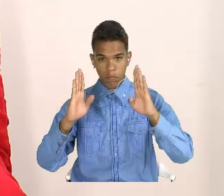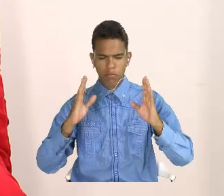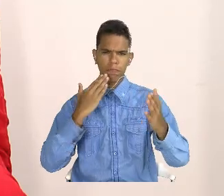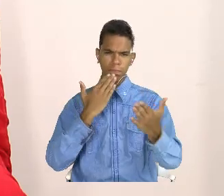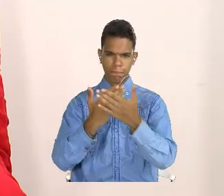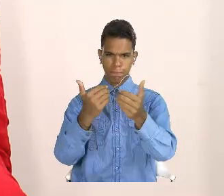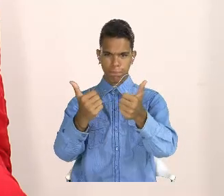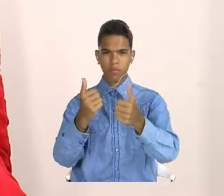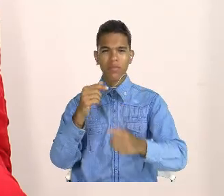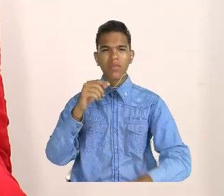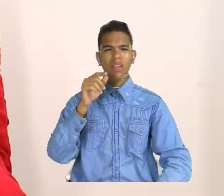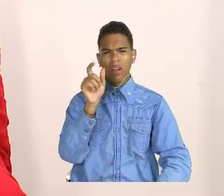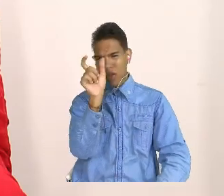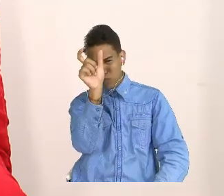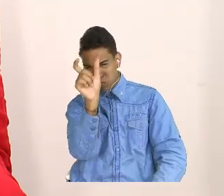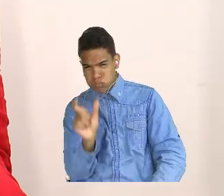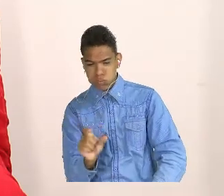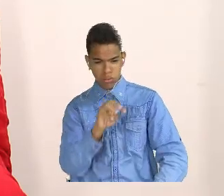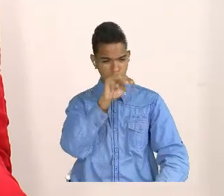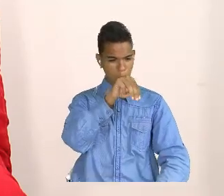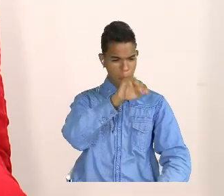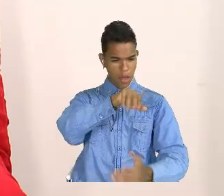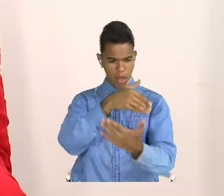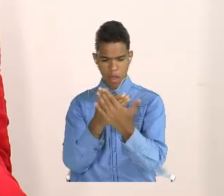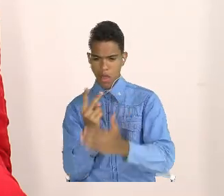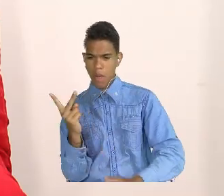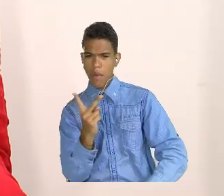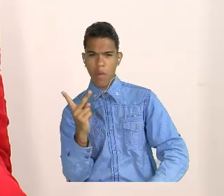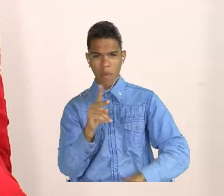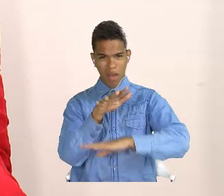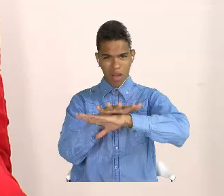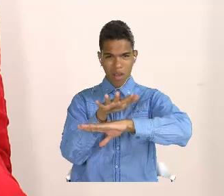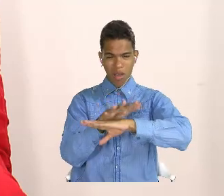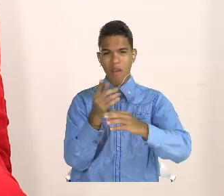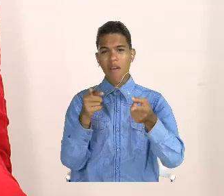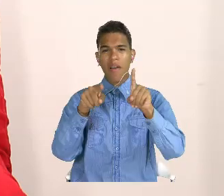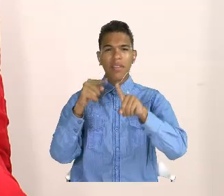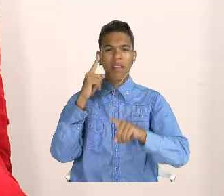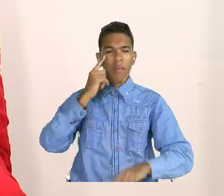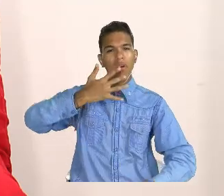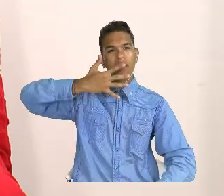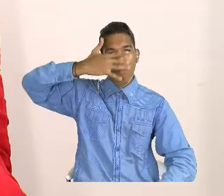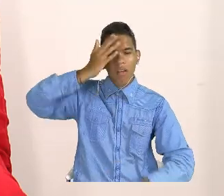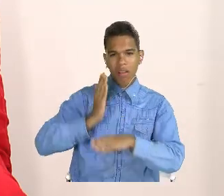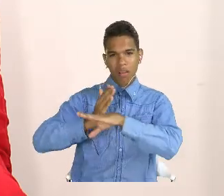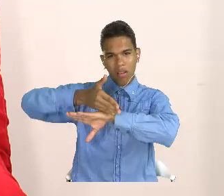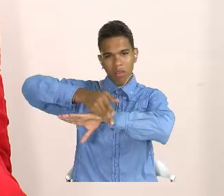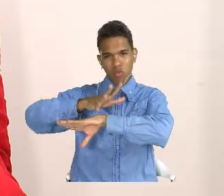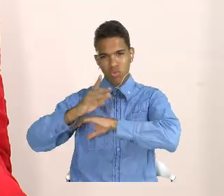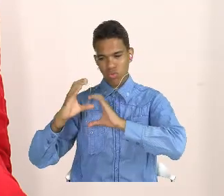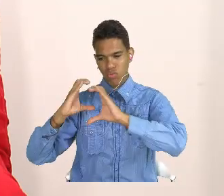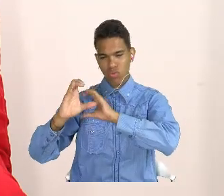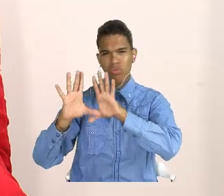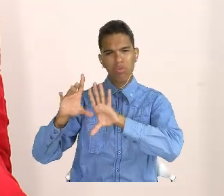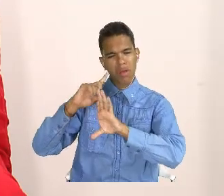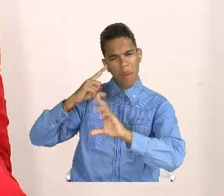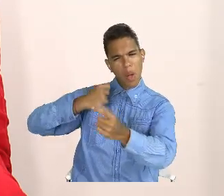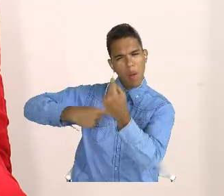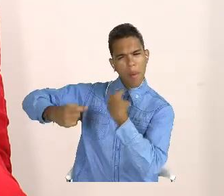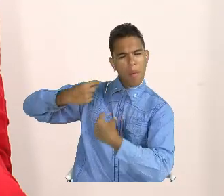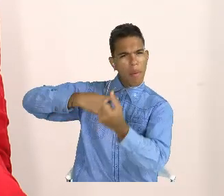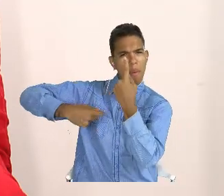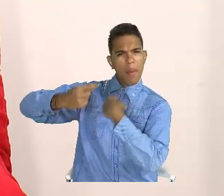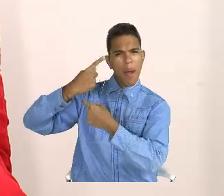todas las personas que a través de mis redes sociales están en contacto con los temas del día, formulando las preguntas y haciendo un acompañamiento. A